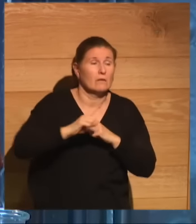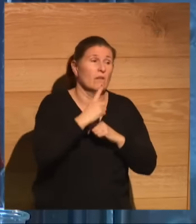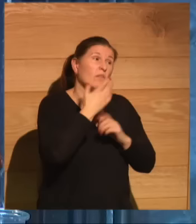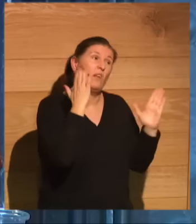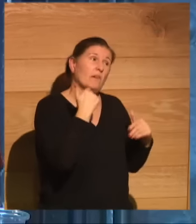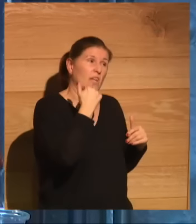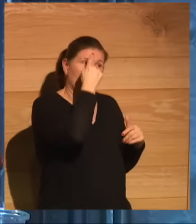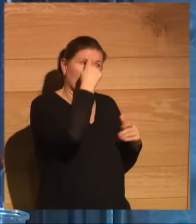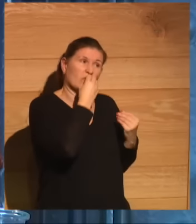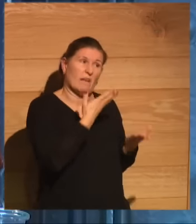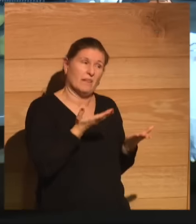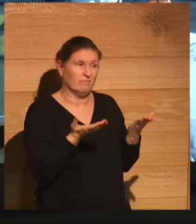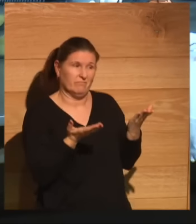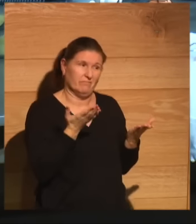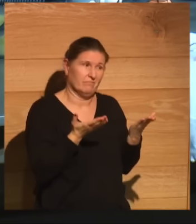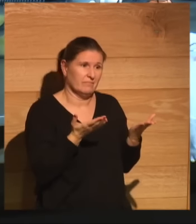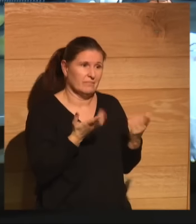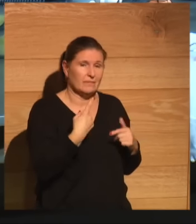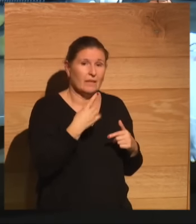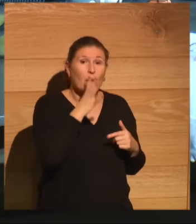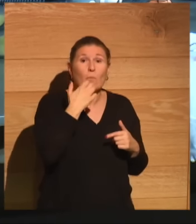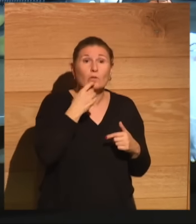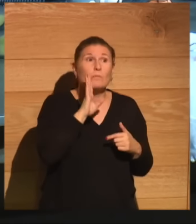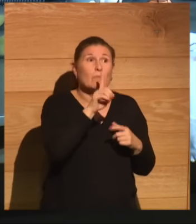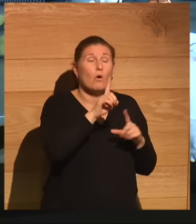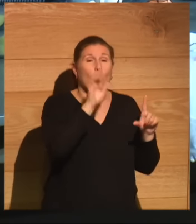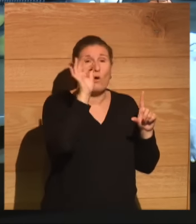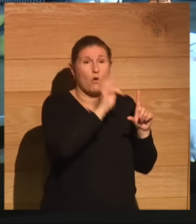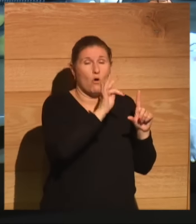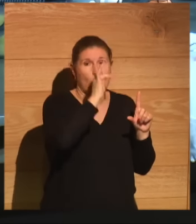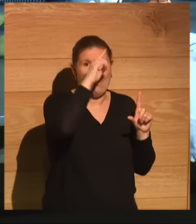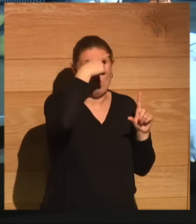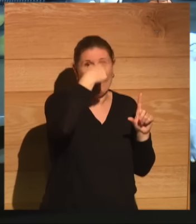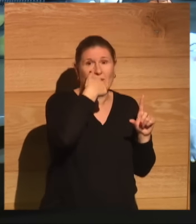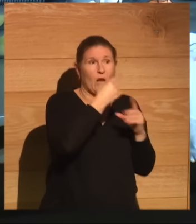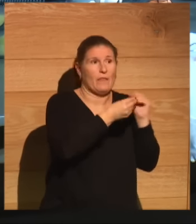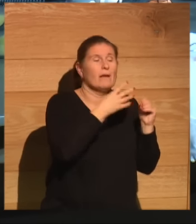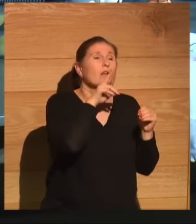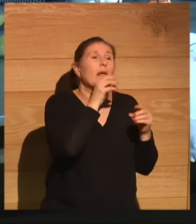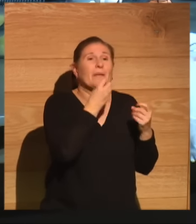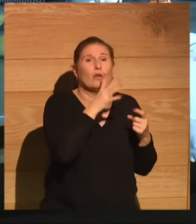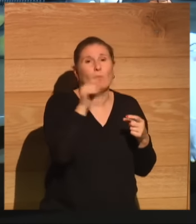Igual no estaba del todo equilibrado. A ver si por eso no hablaba en el documental, porque estaba con la boca, ¿sabes? Que.